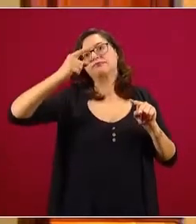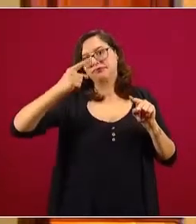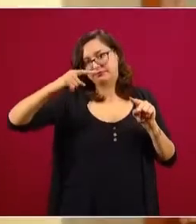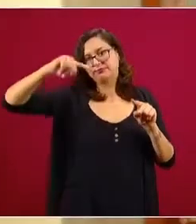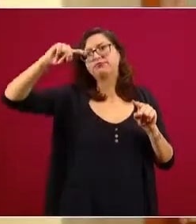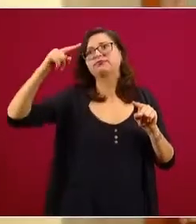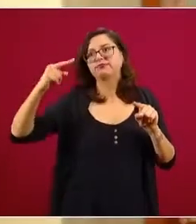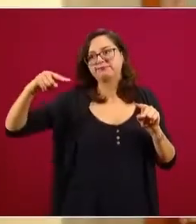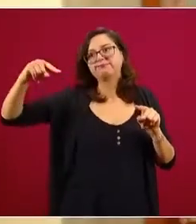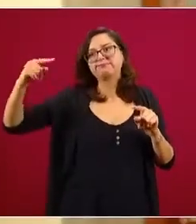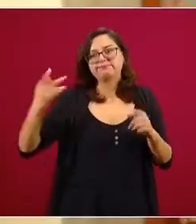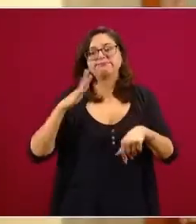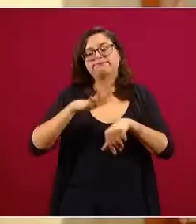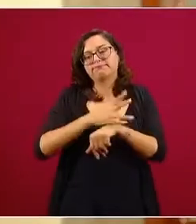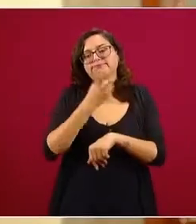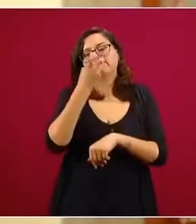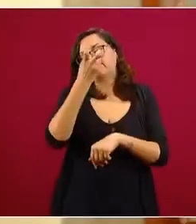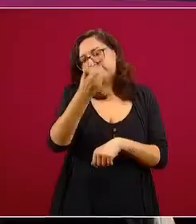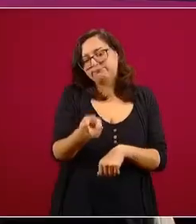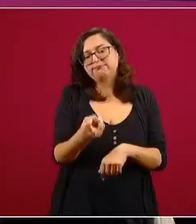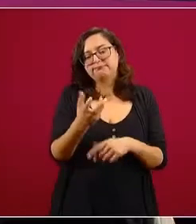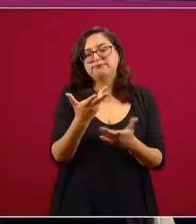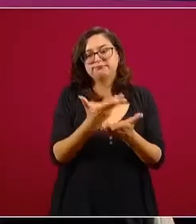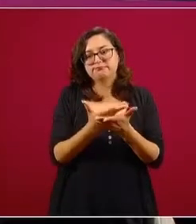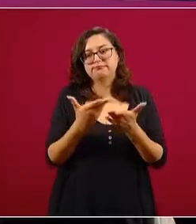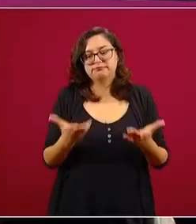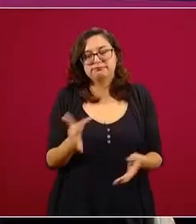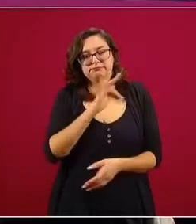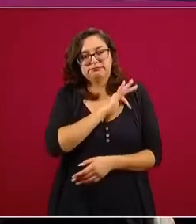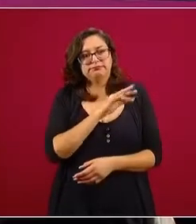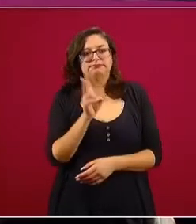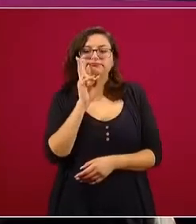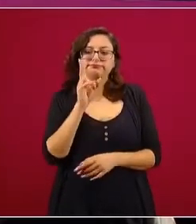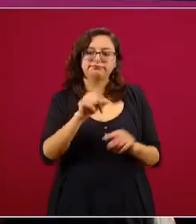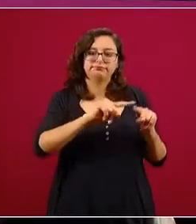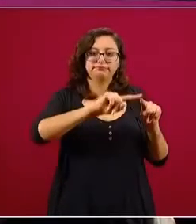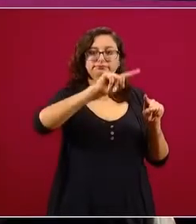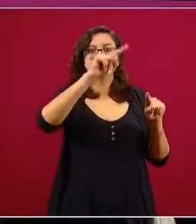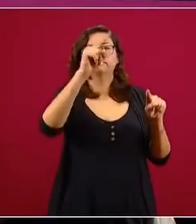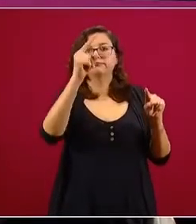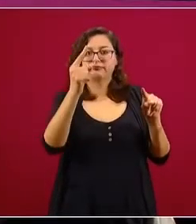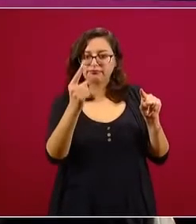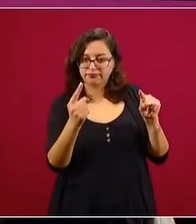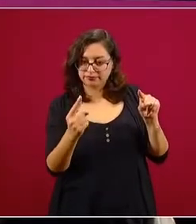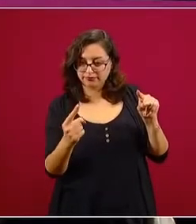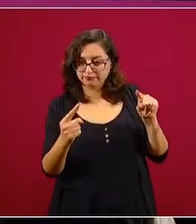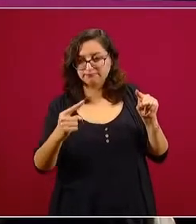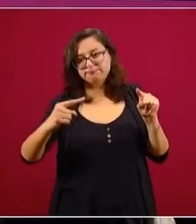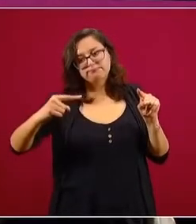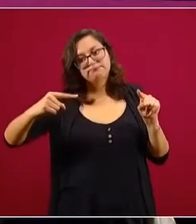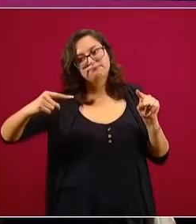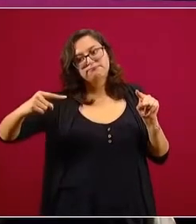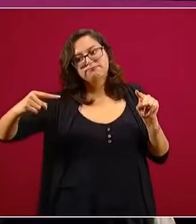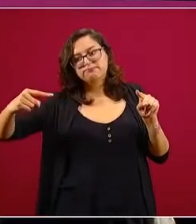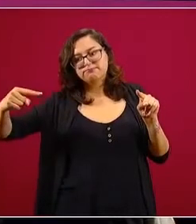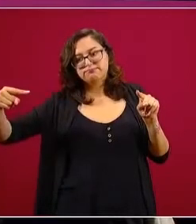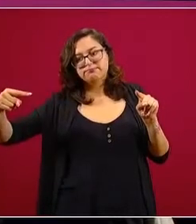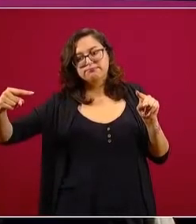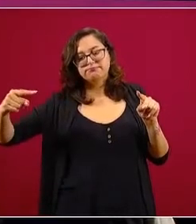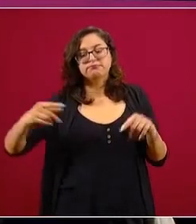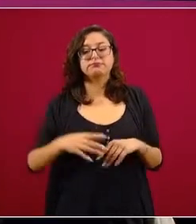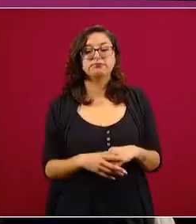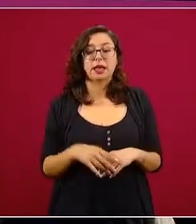de casos y por lo tanto dan esta imagen que podemos ver que se está moviendo más hacia la meseta. De hecho, el día